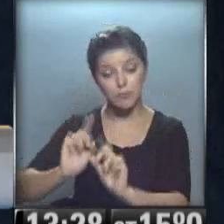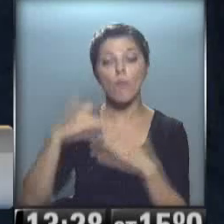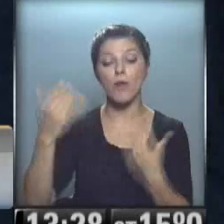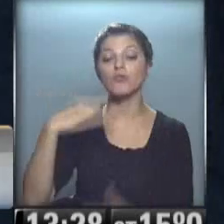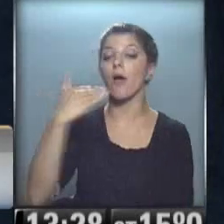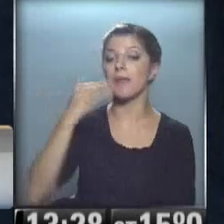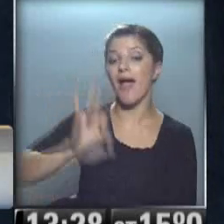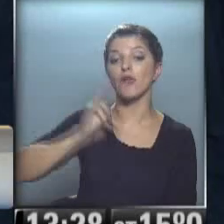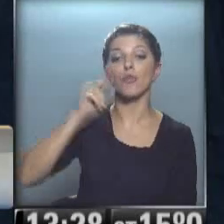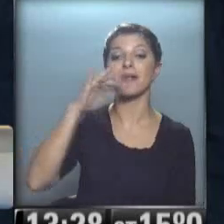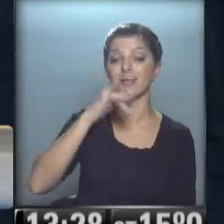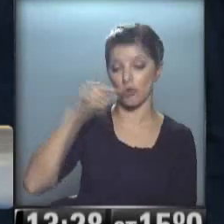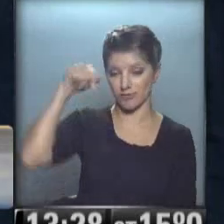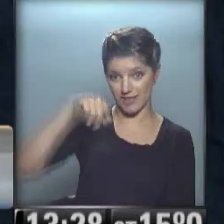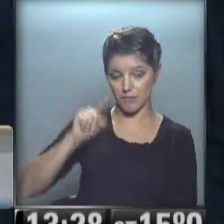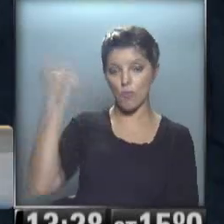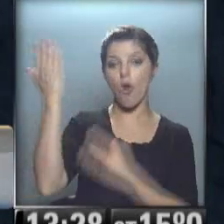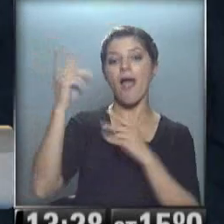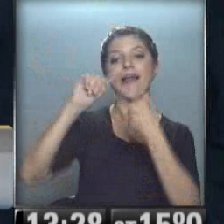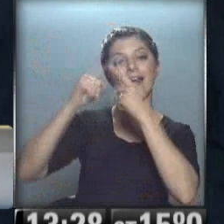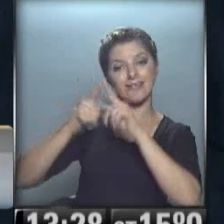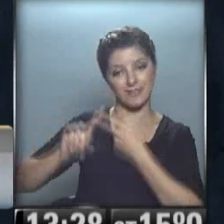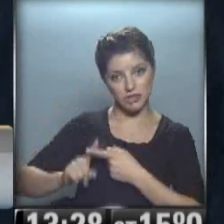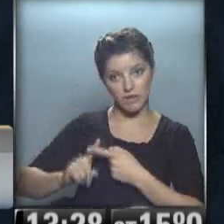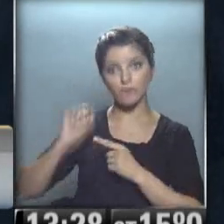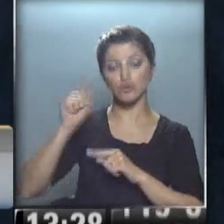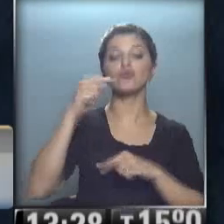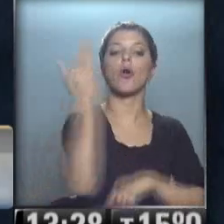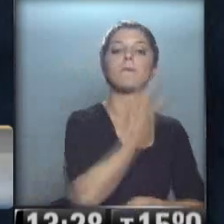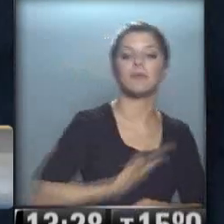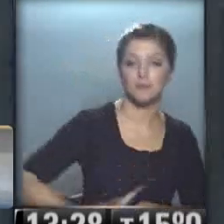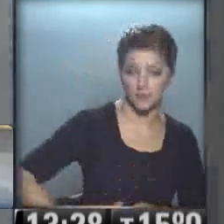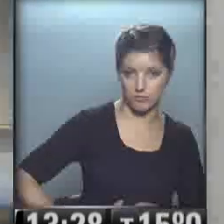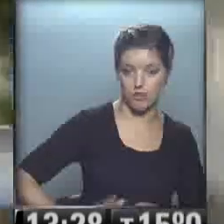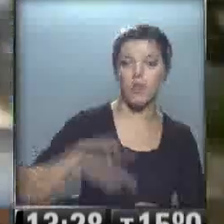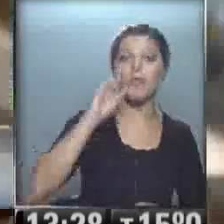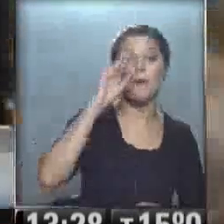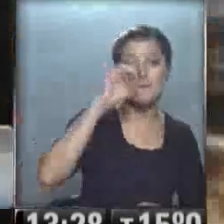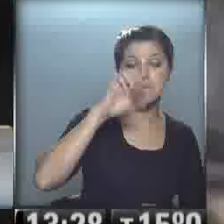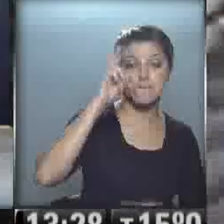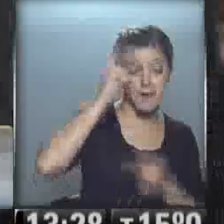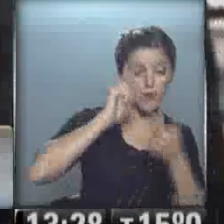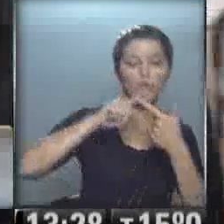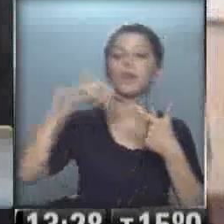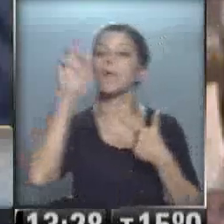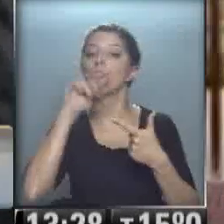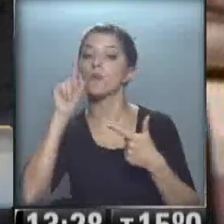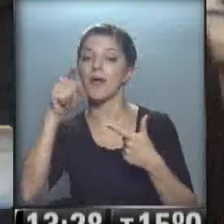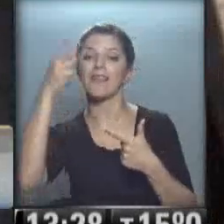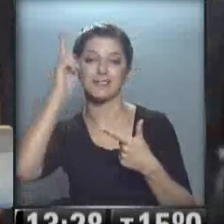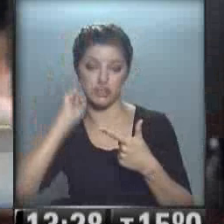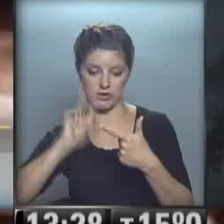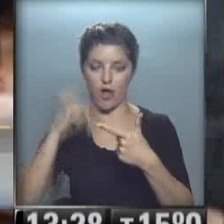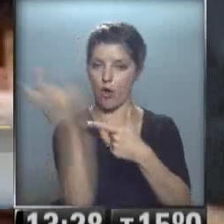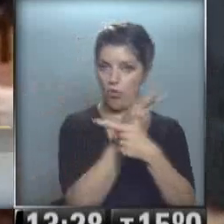2014 mantuvo el canciller sergei lavrov con los presidentes oanta umala en Perú y Michel velet en Chile en